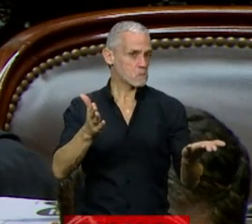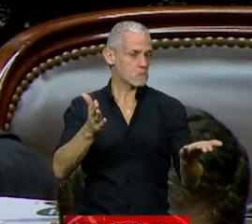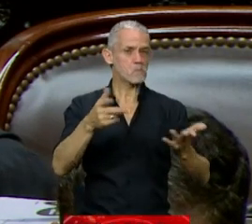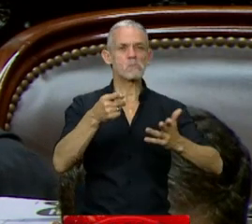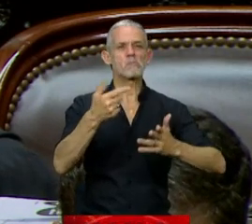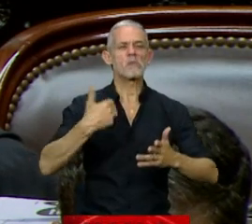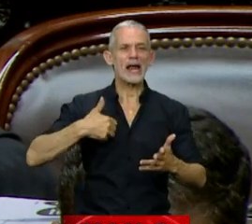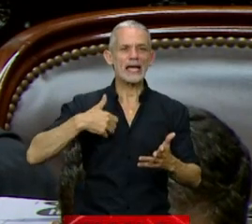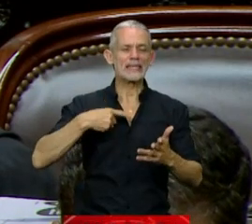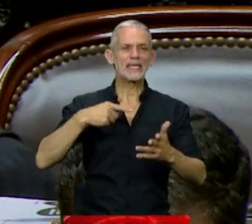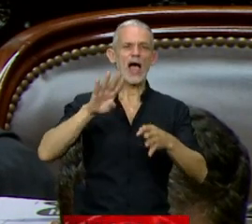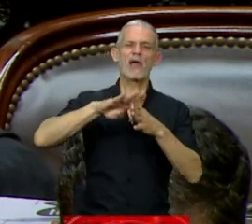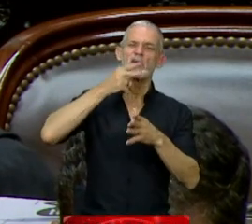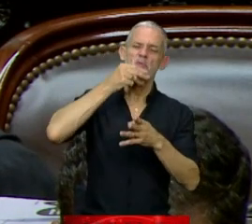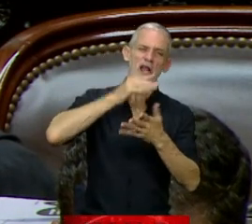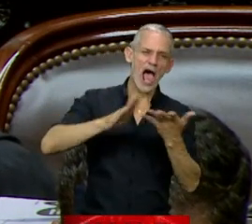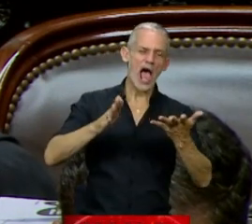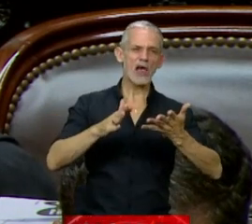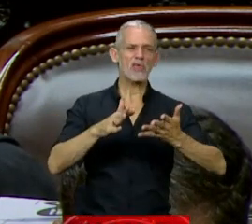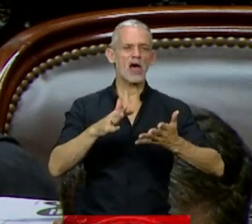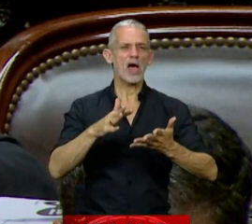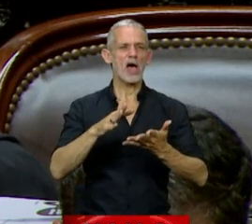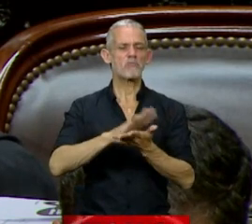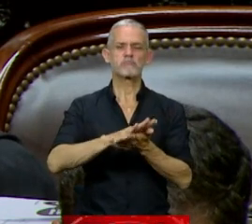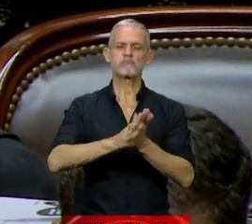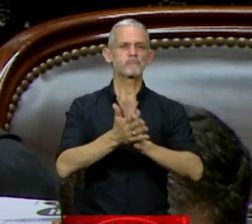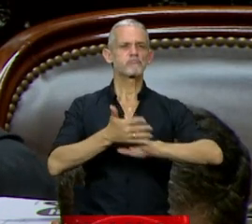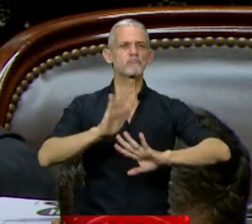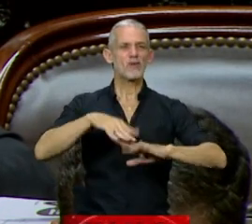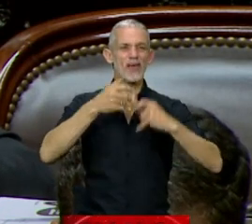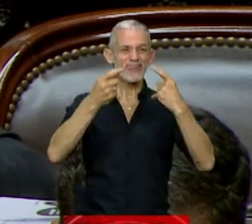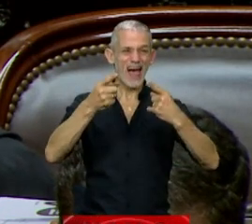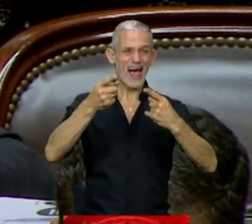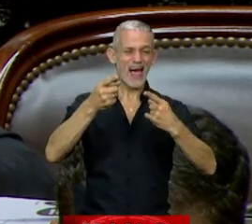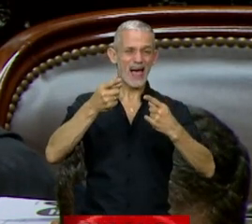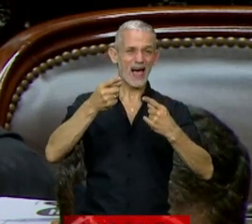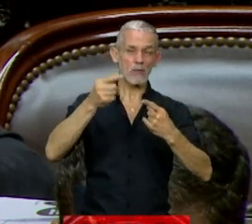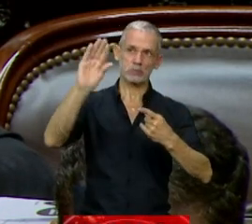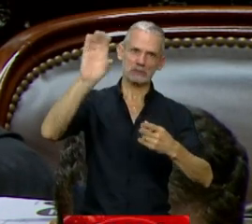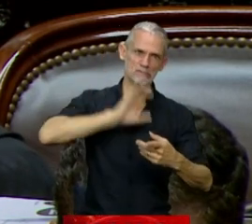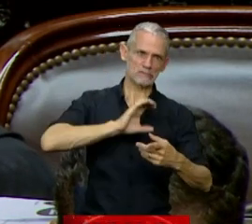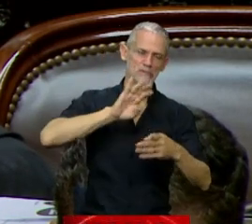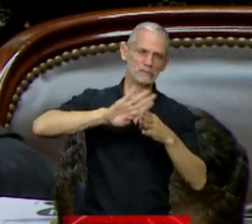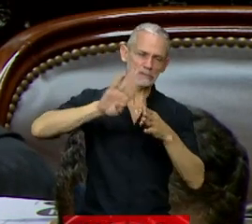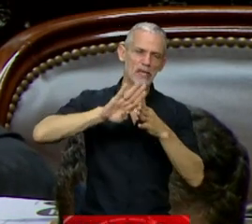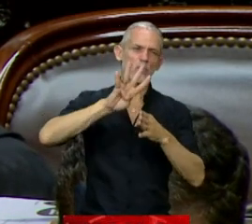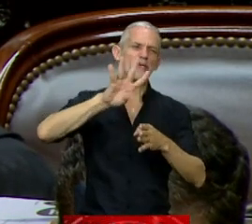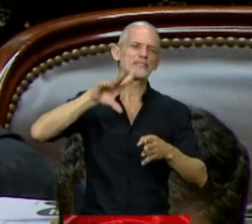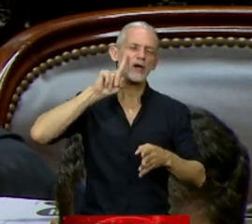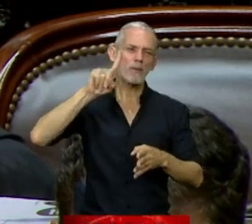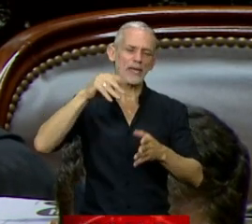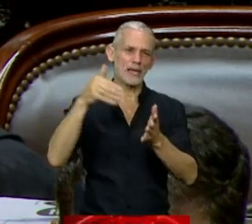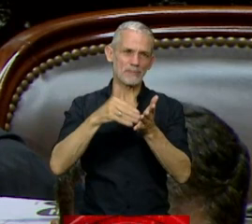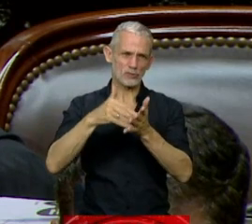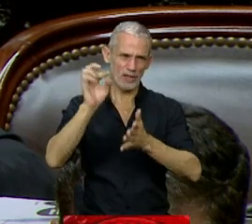Argentina desendeudada y que la devolvió con una deuda con el Fondo Monetario Internacional de 45 mil millones